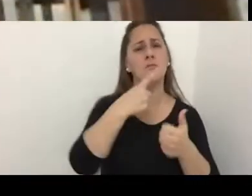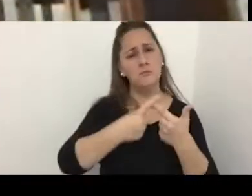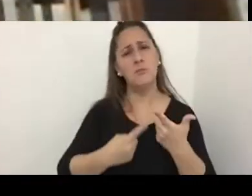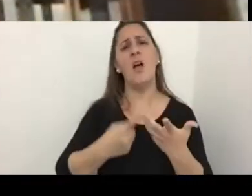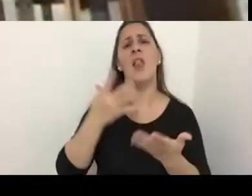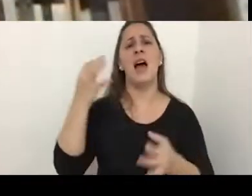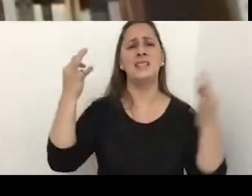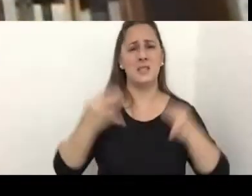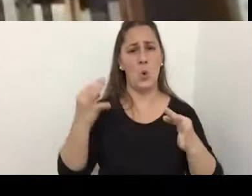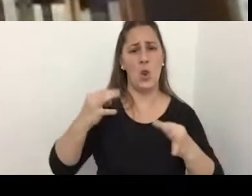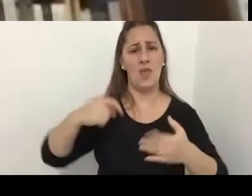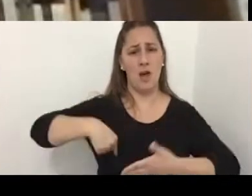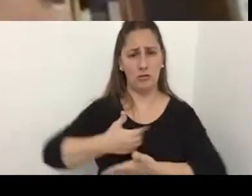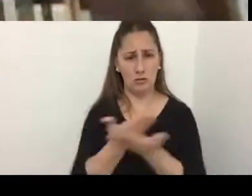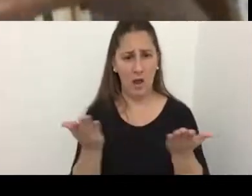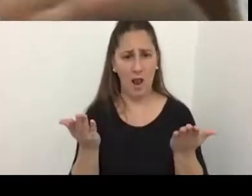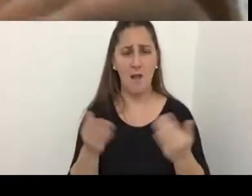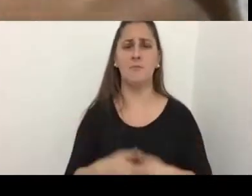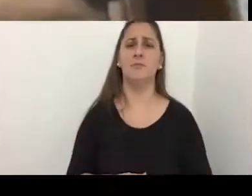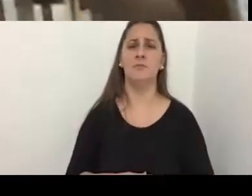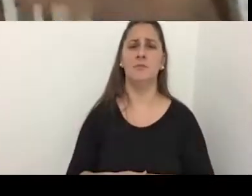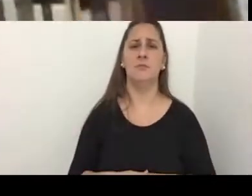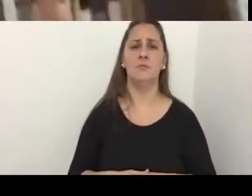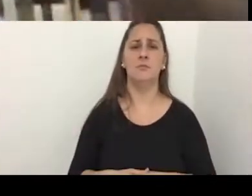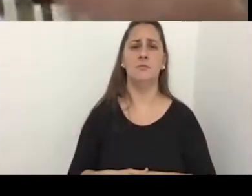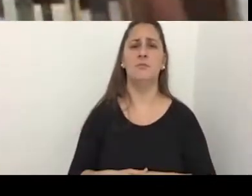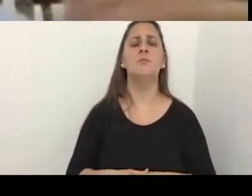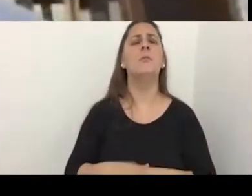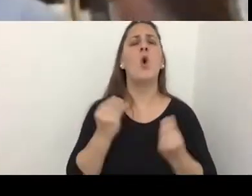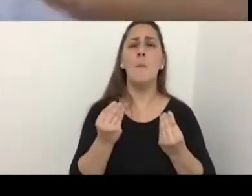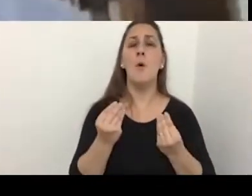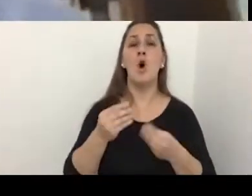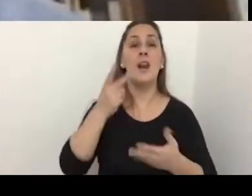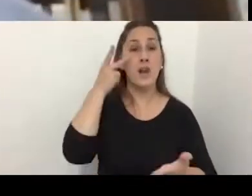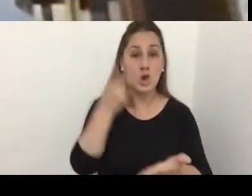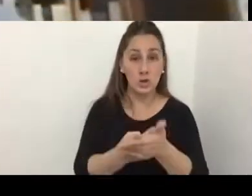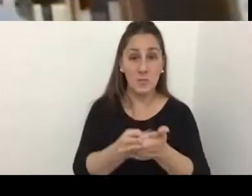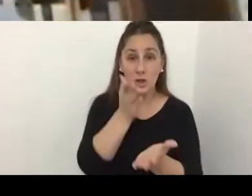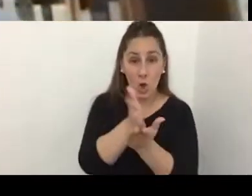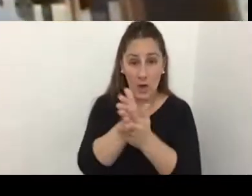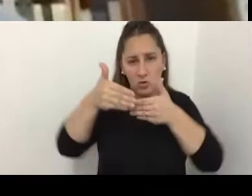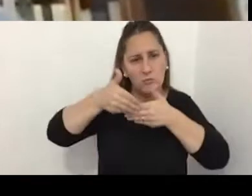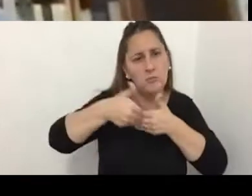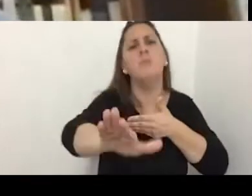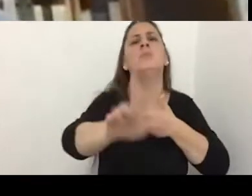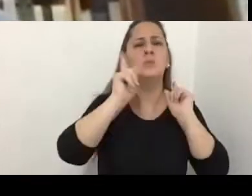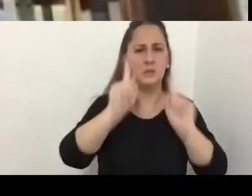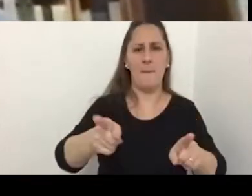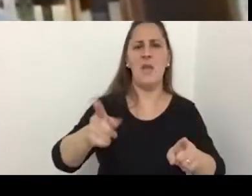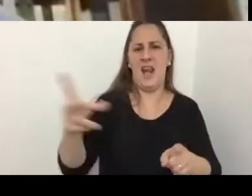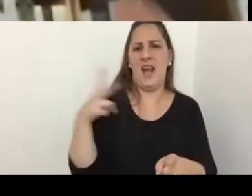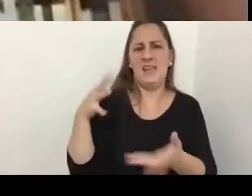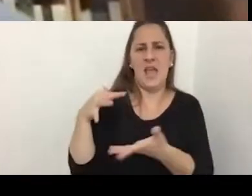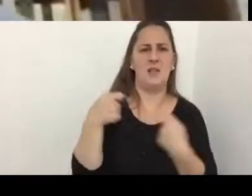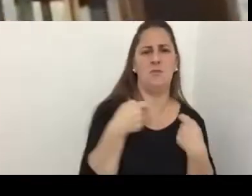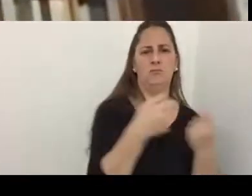social, ¿no? A partir del reconocimiento de esos derechos se distribuye también la riqueza.